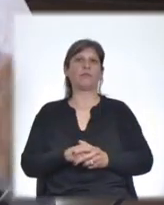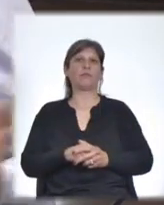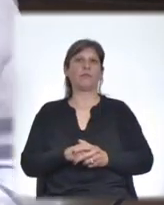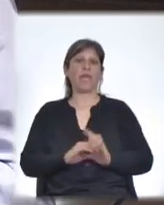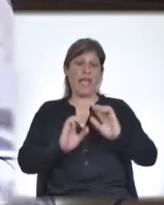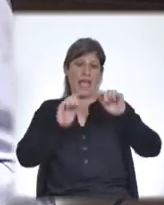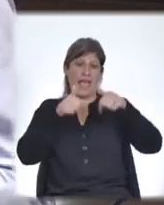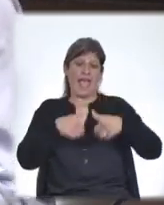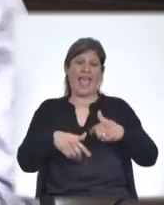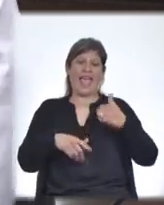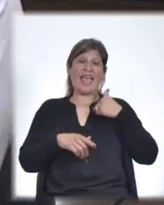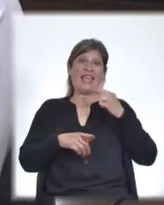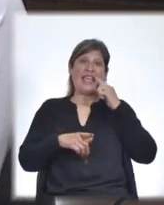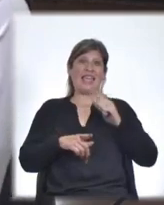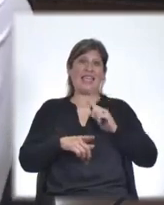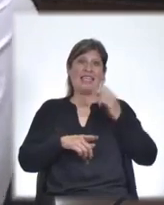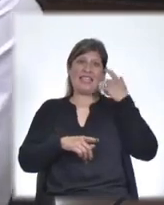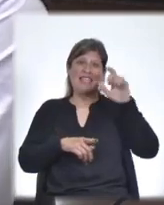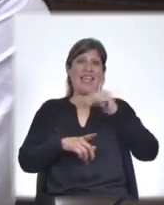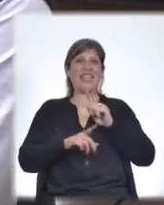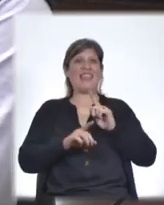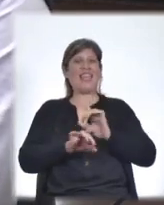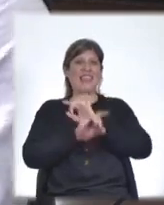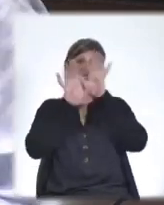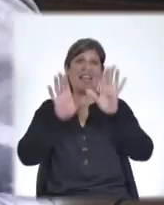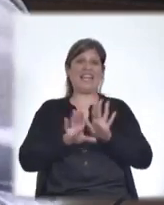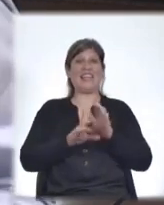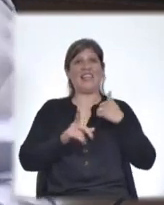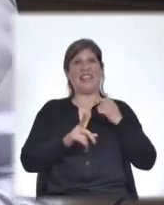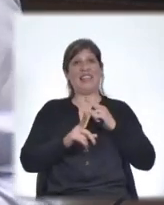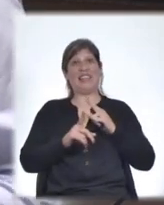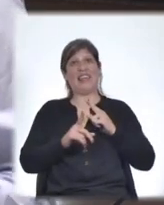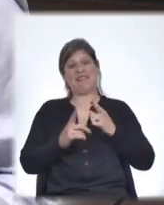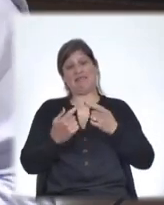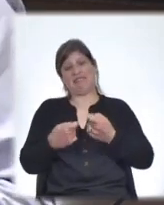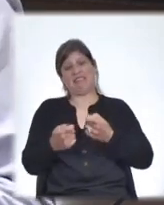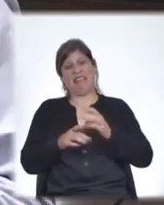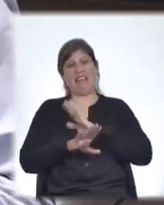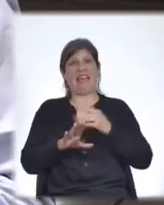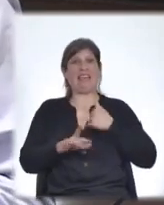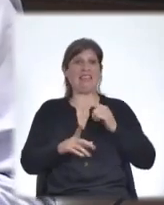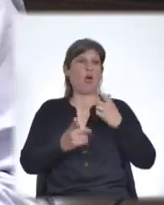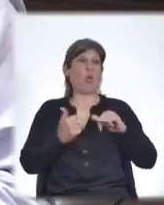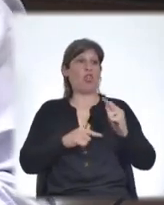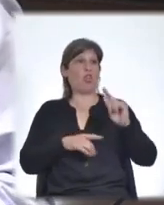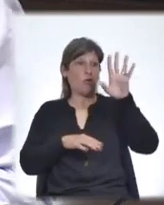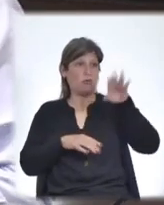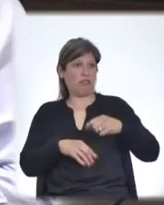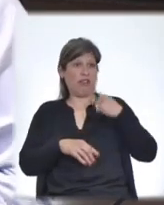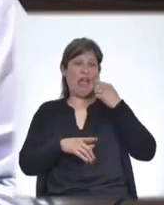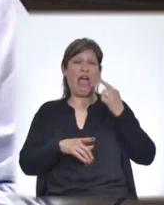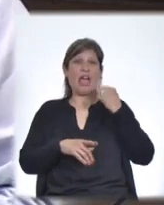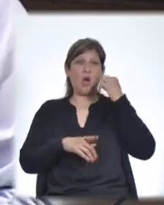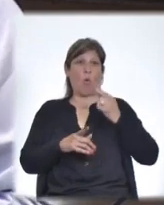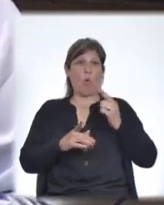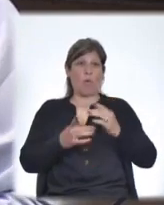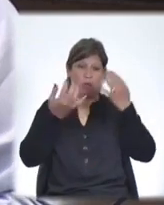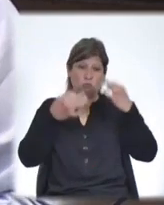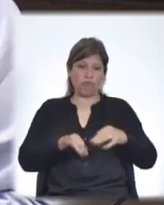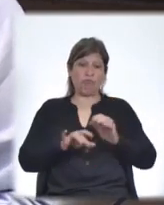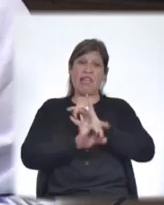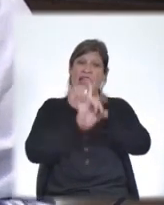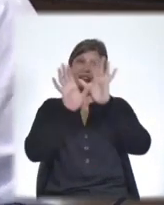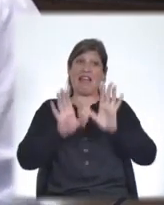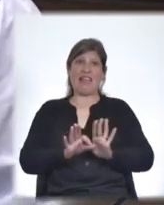Esta idea de la transparencia se agota justamente cuando no se traen las cifras concretas ni se establecen con